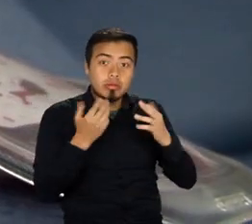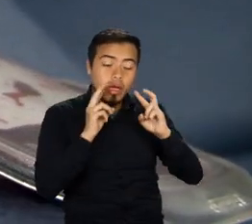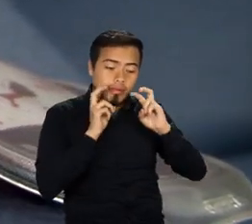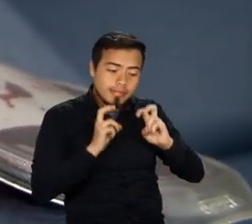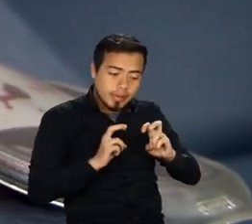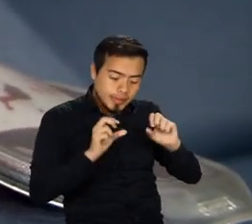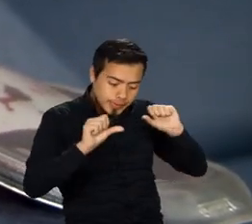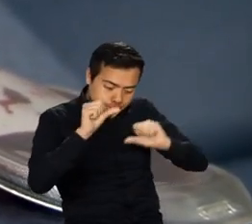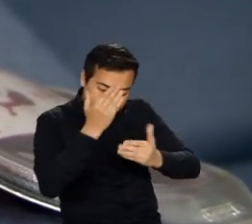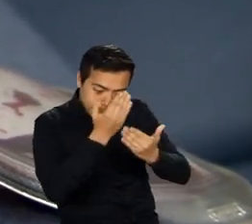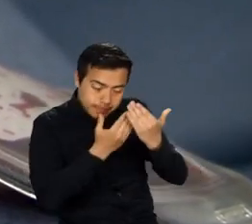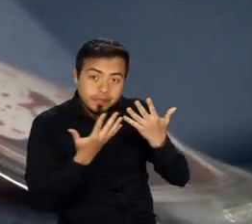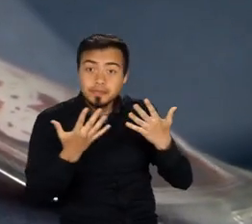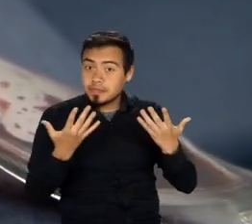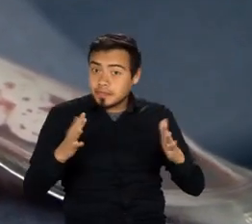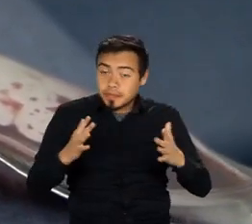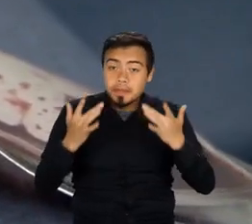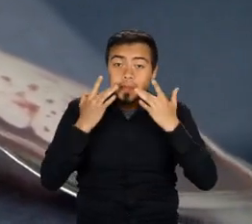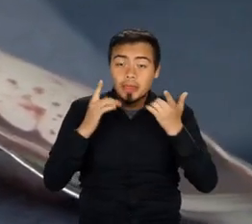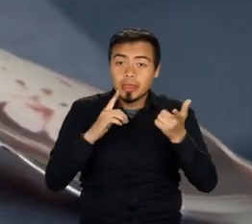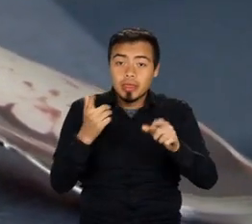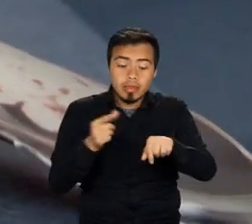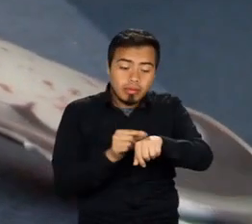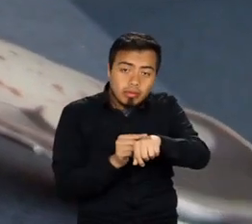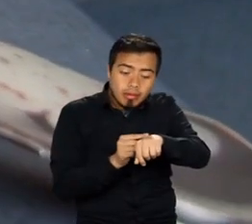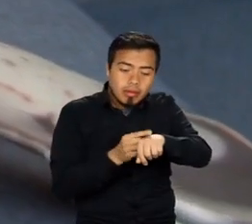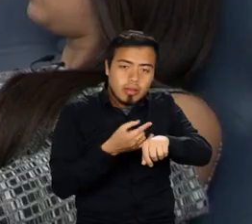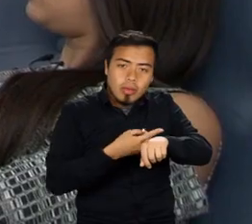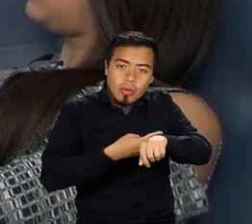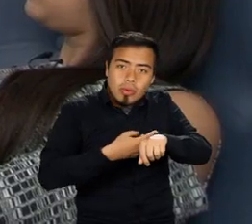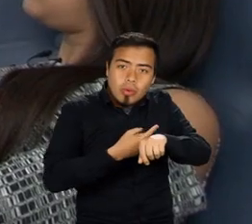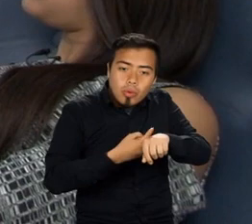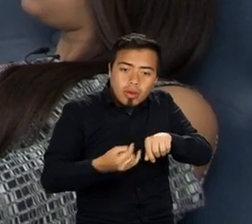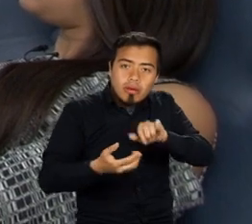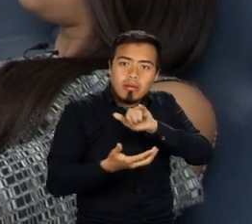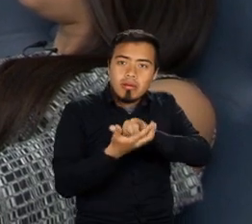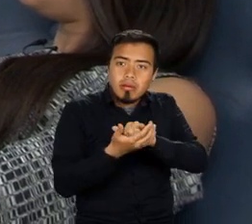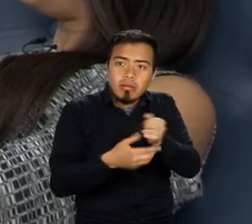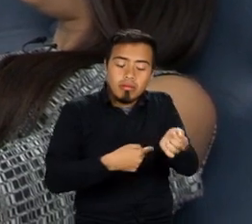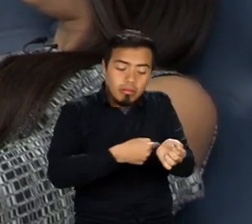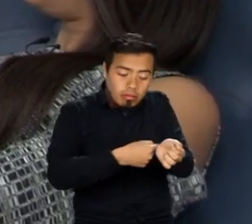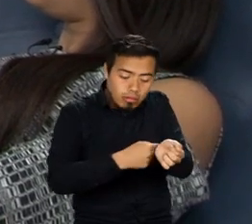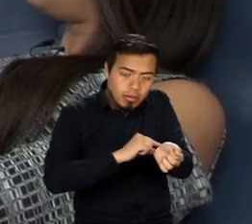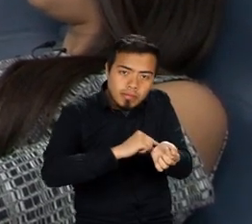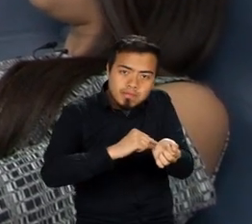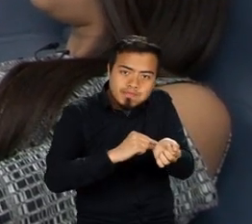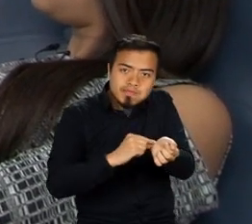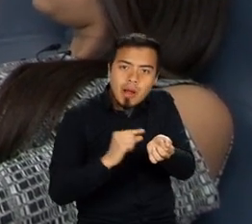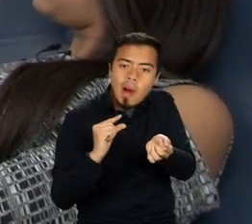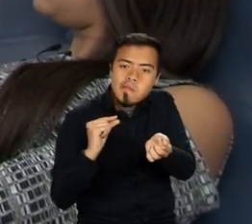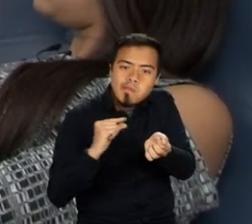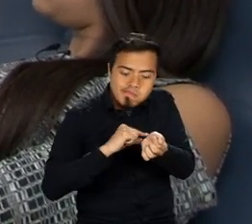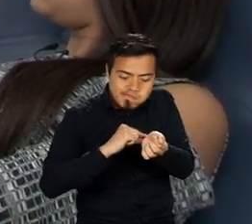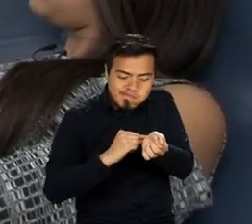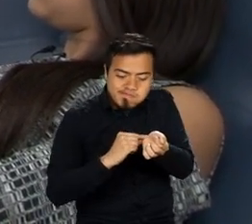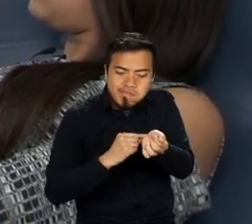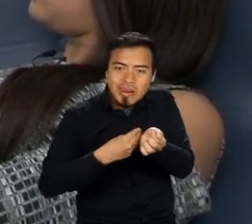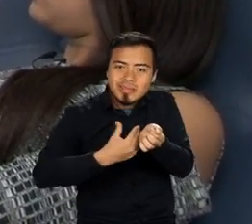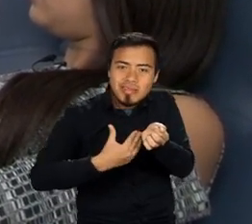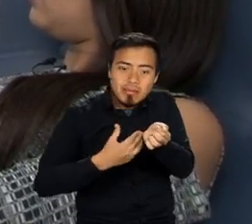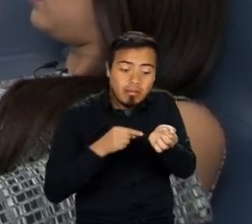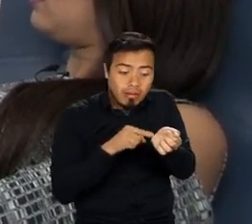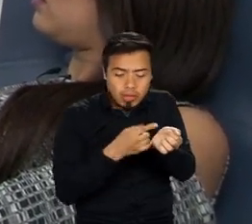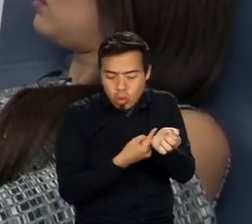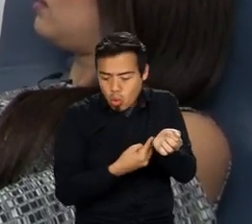que tomamos la venita para la extracción de la unidad de sangre, en